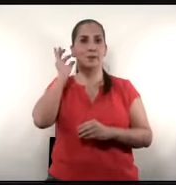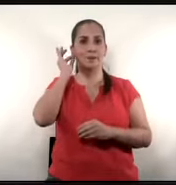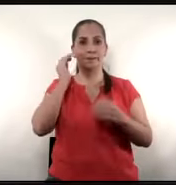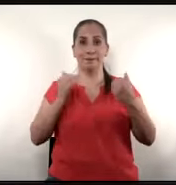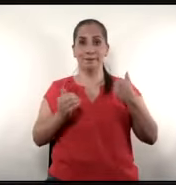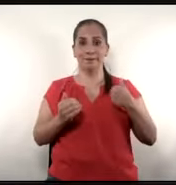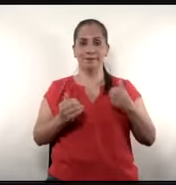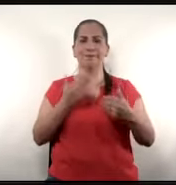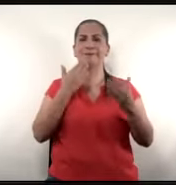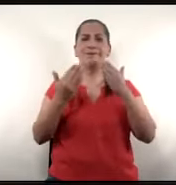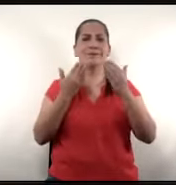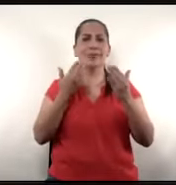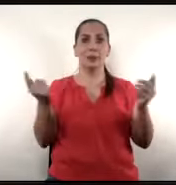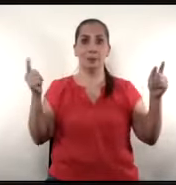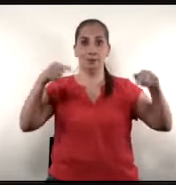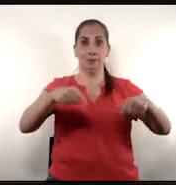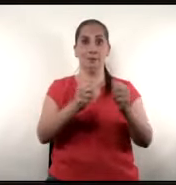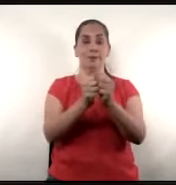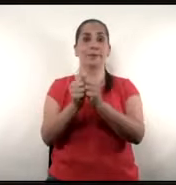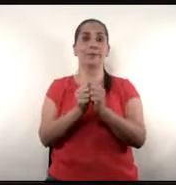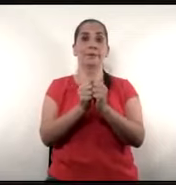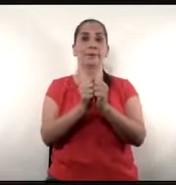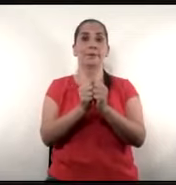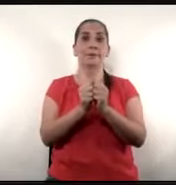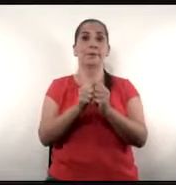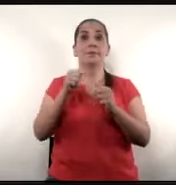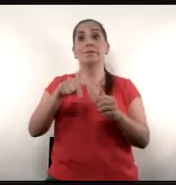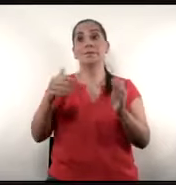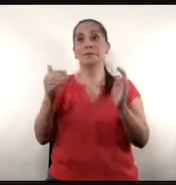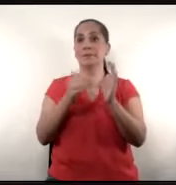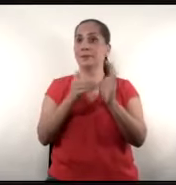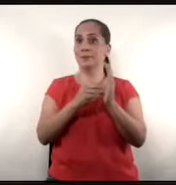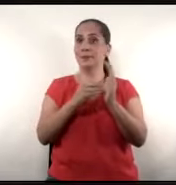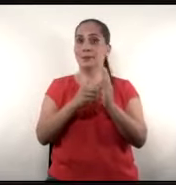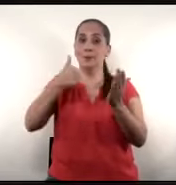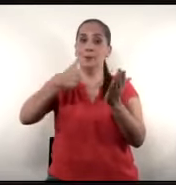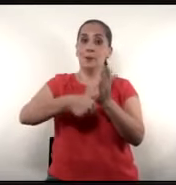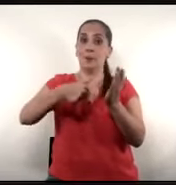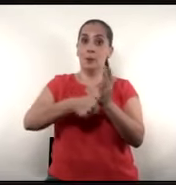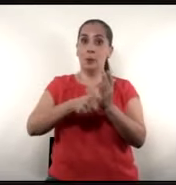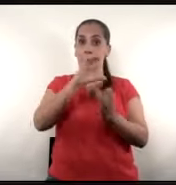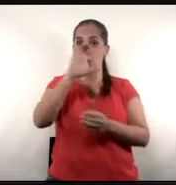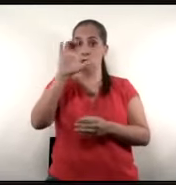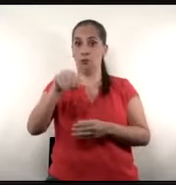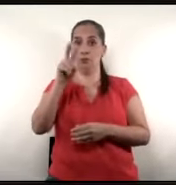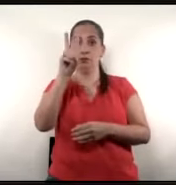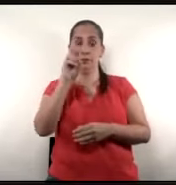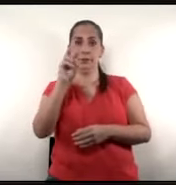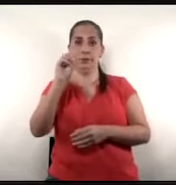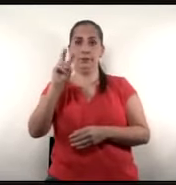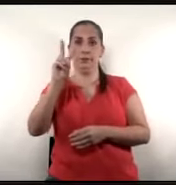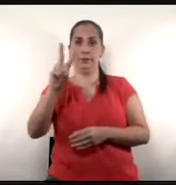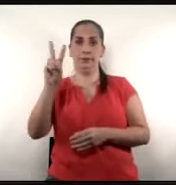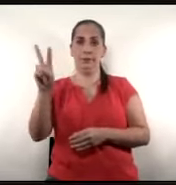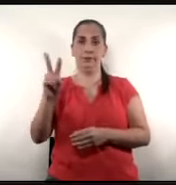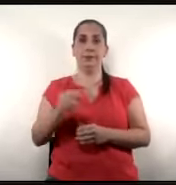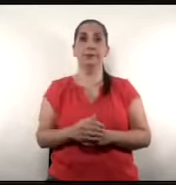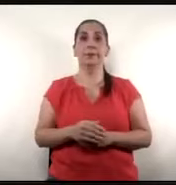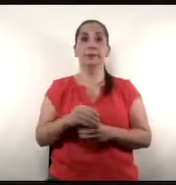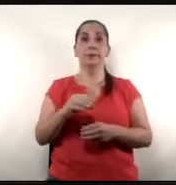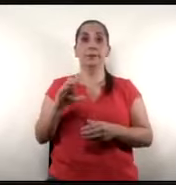Caballeros, de verdad, muchas gracias por acompañarnos en una edición más de Voto Costa Rica 2022. El